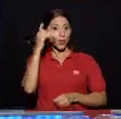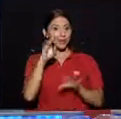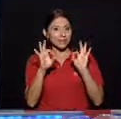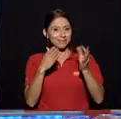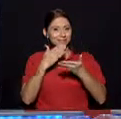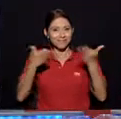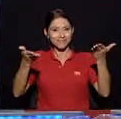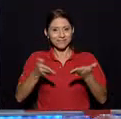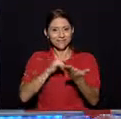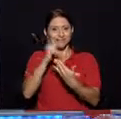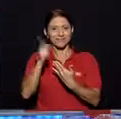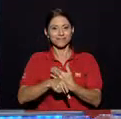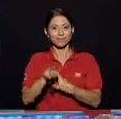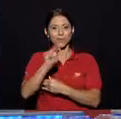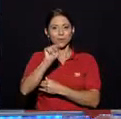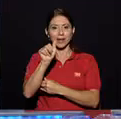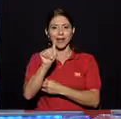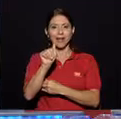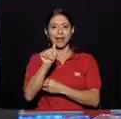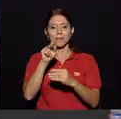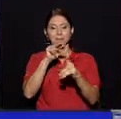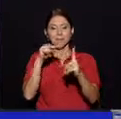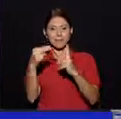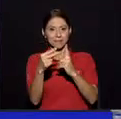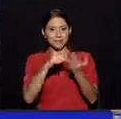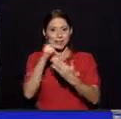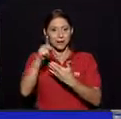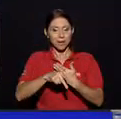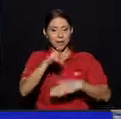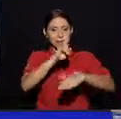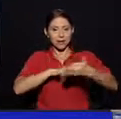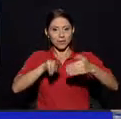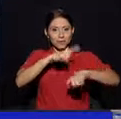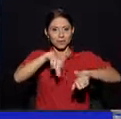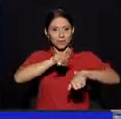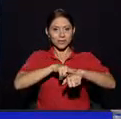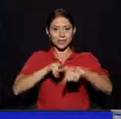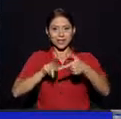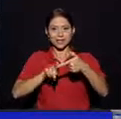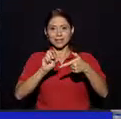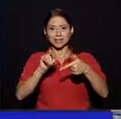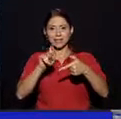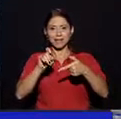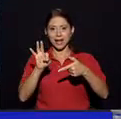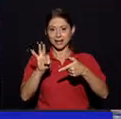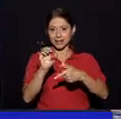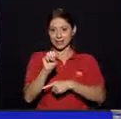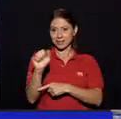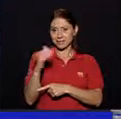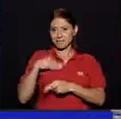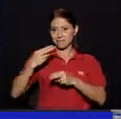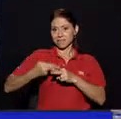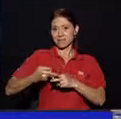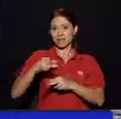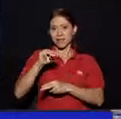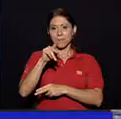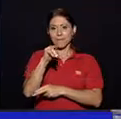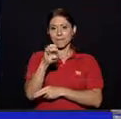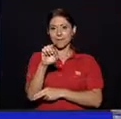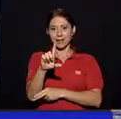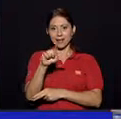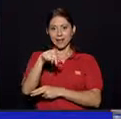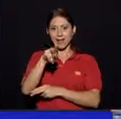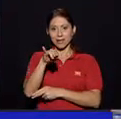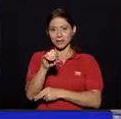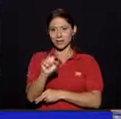Hola, ¿qué tal? Bienvenidos a una edición más de Una Mirada, el programa de la Universidad Nacional y el CINART S.A. Mi nombre es Maribel Quiroz